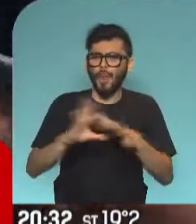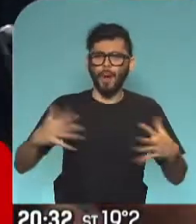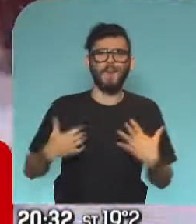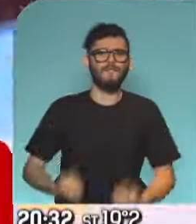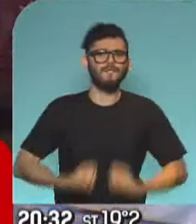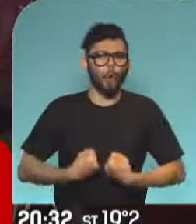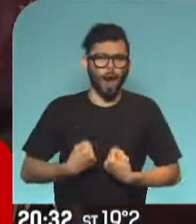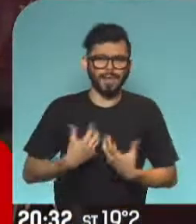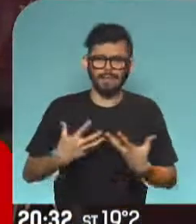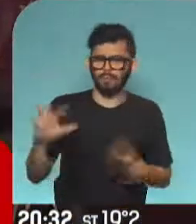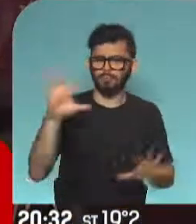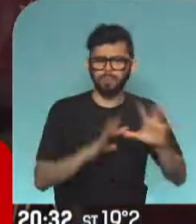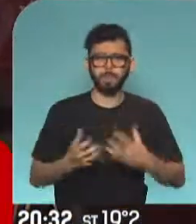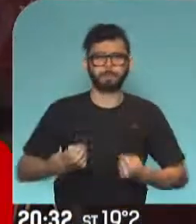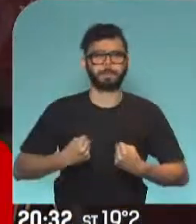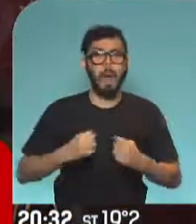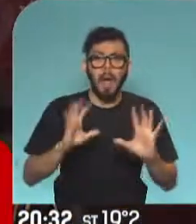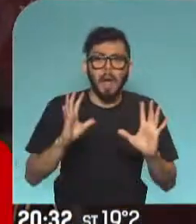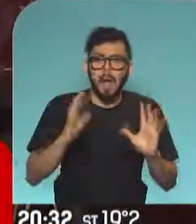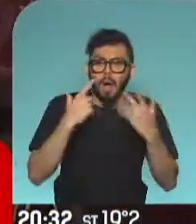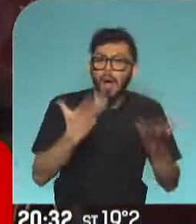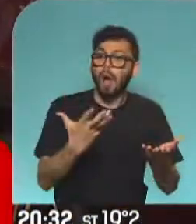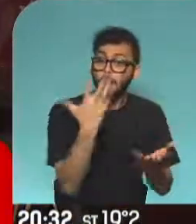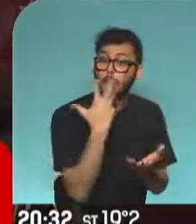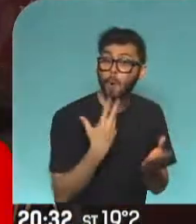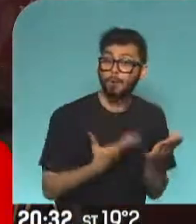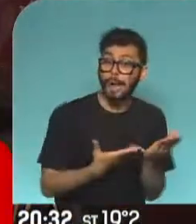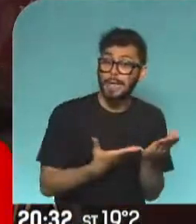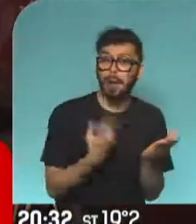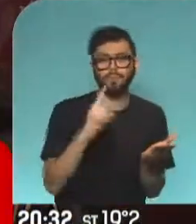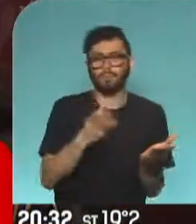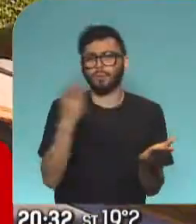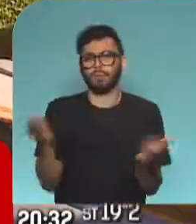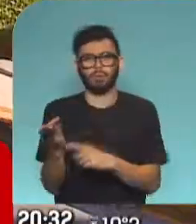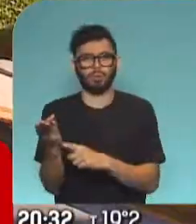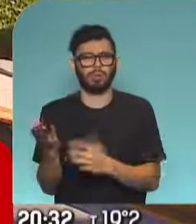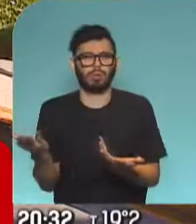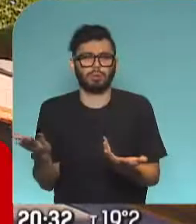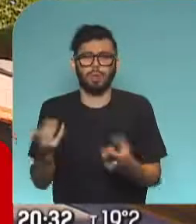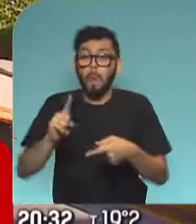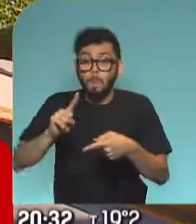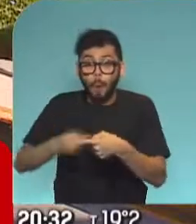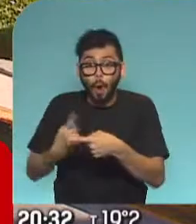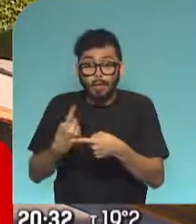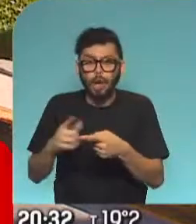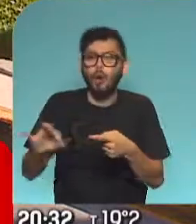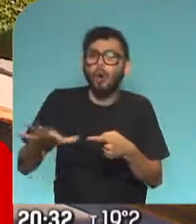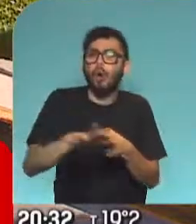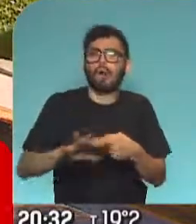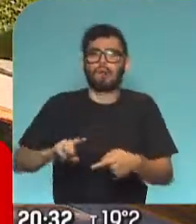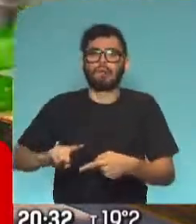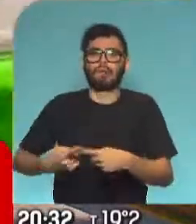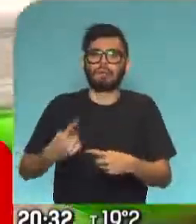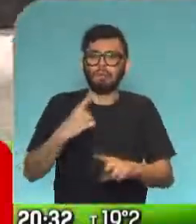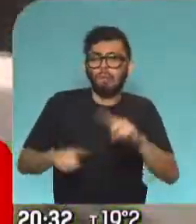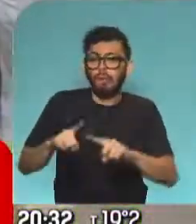todas las meta organizaciones tengo que ser consciente que además de hacer política y de hacer política territorial muchos compañeros tienen la responsabilidad